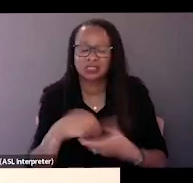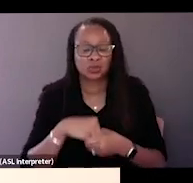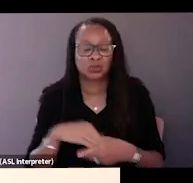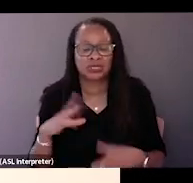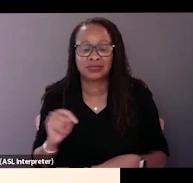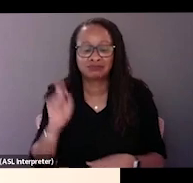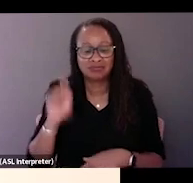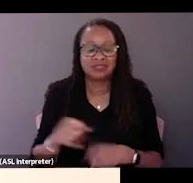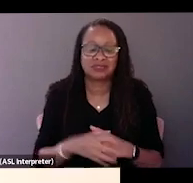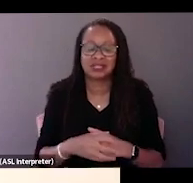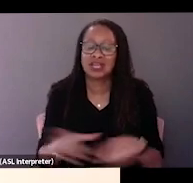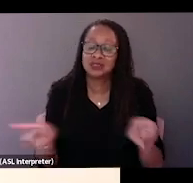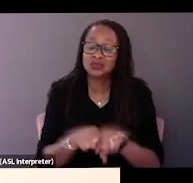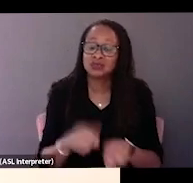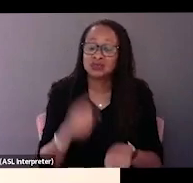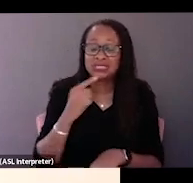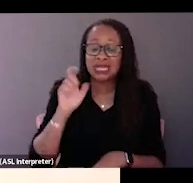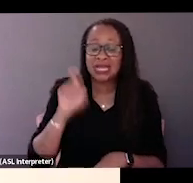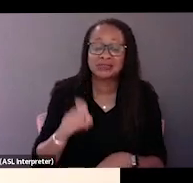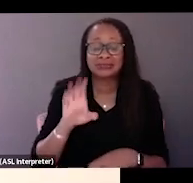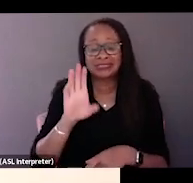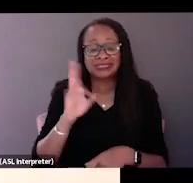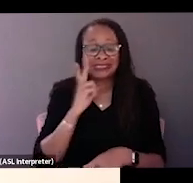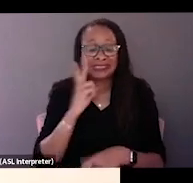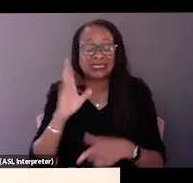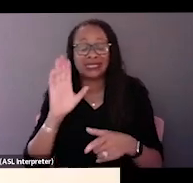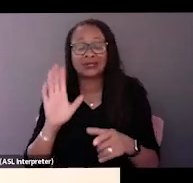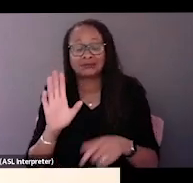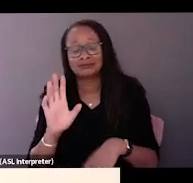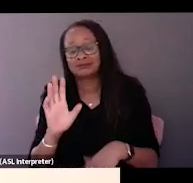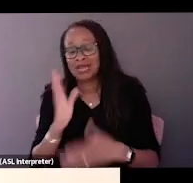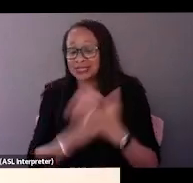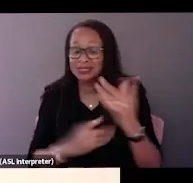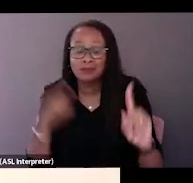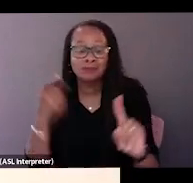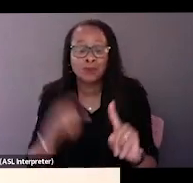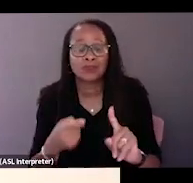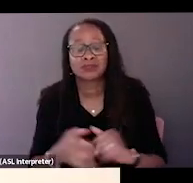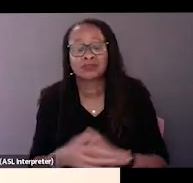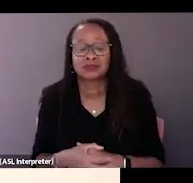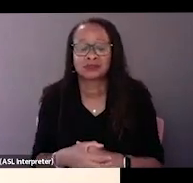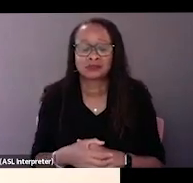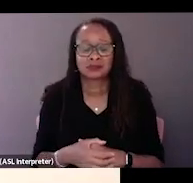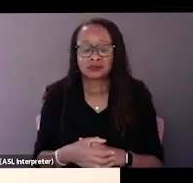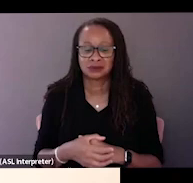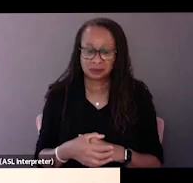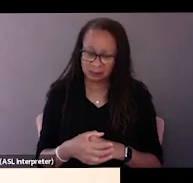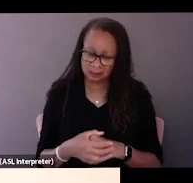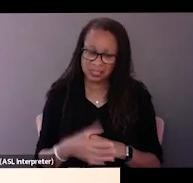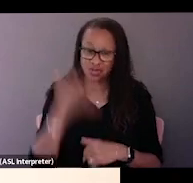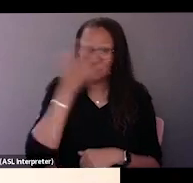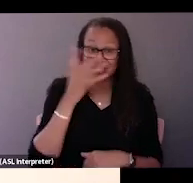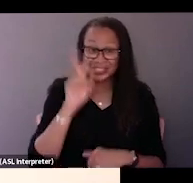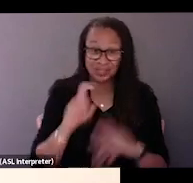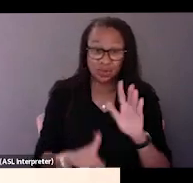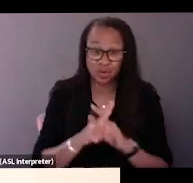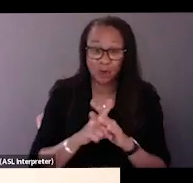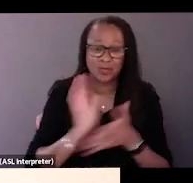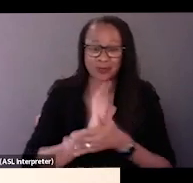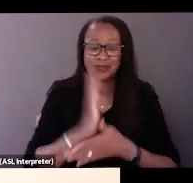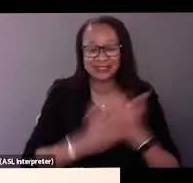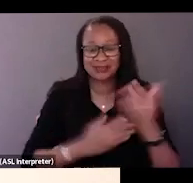hubiera sido sola, probablemente no lo hubiera puesto por decisión propia, porque no me gusta aparecer delante de cámara.